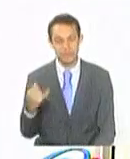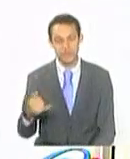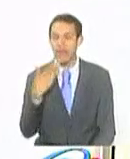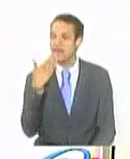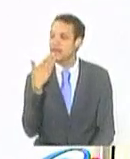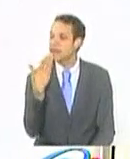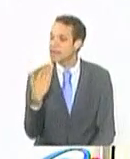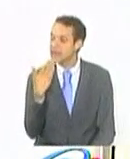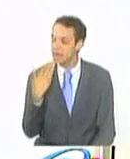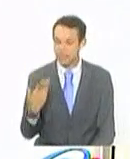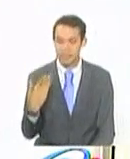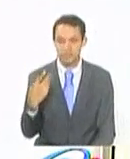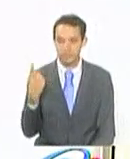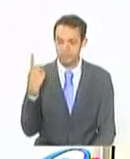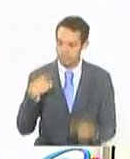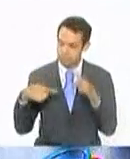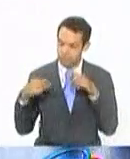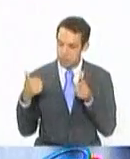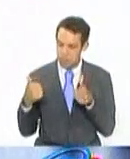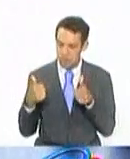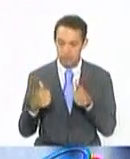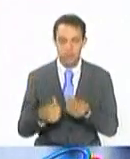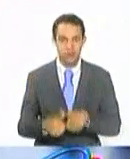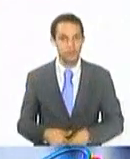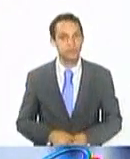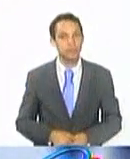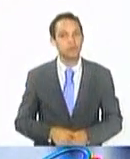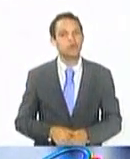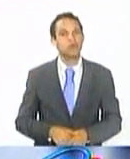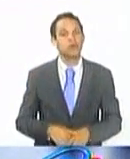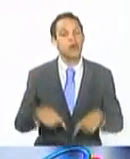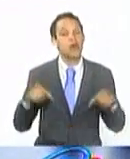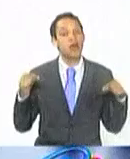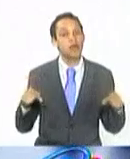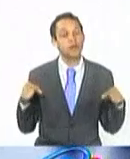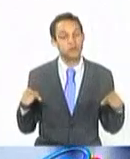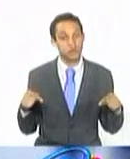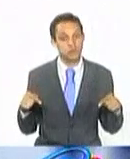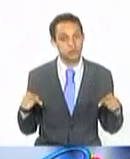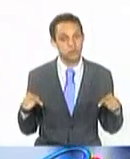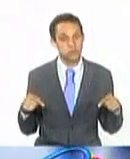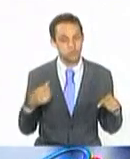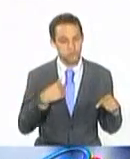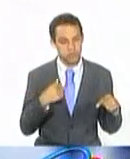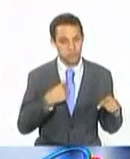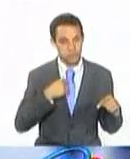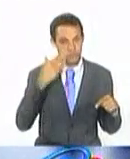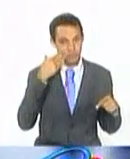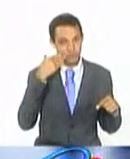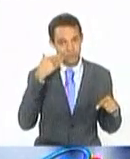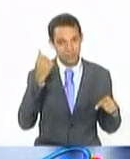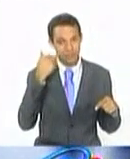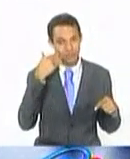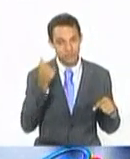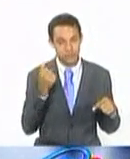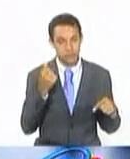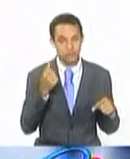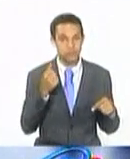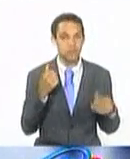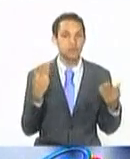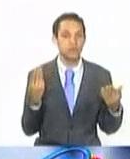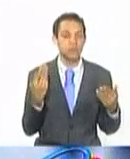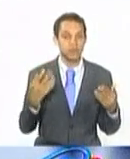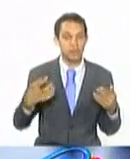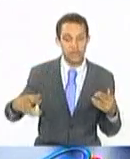toda su ayuda en ese momento yo estoy trasplantada Hace 5 meses de